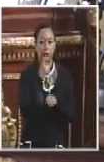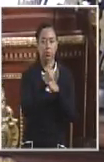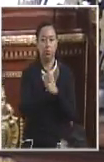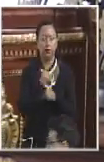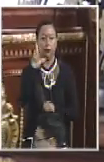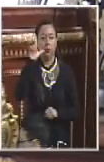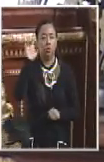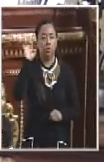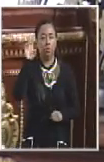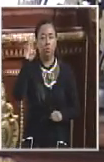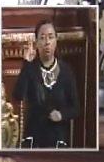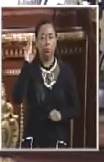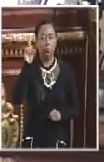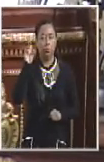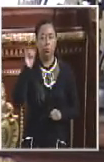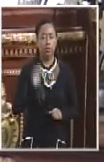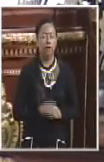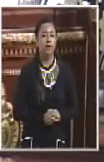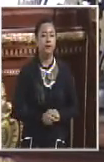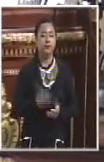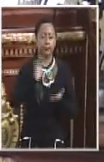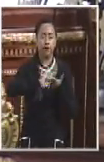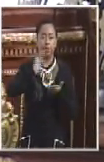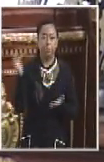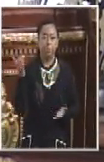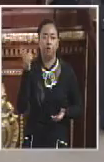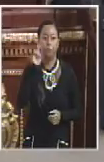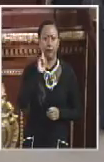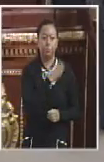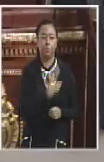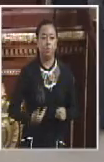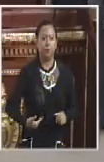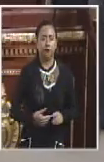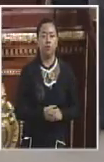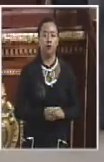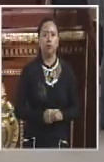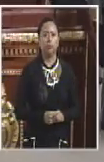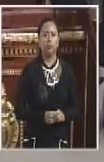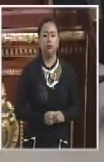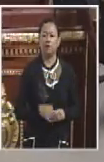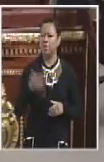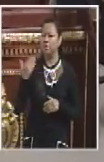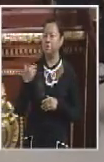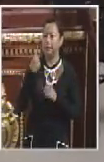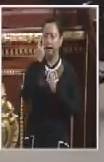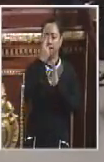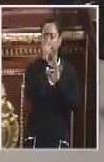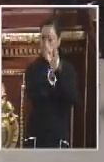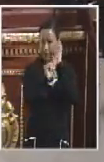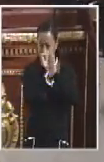Tejada. Gracias, presidenta. Durante